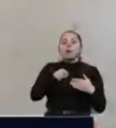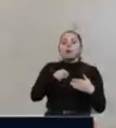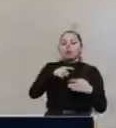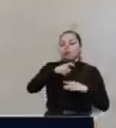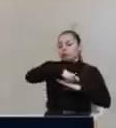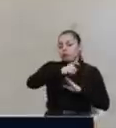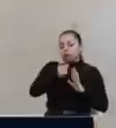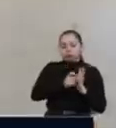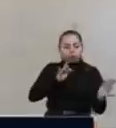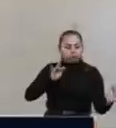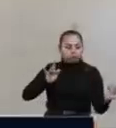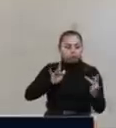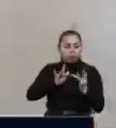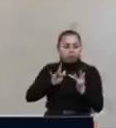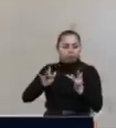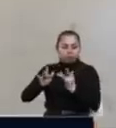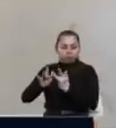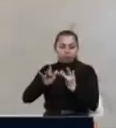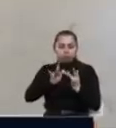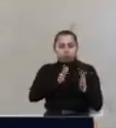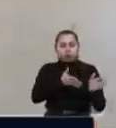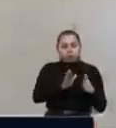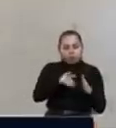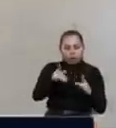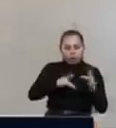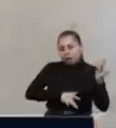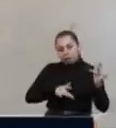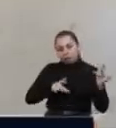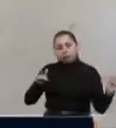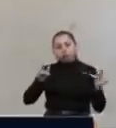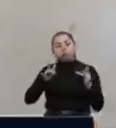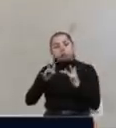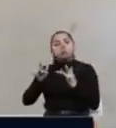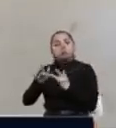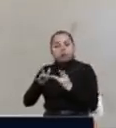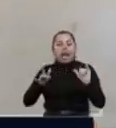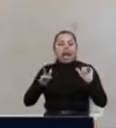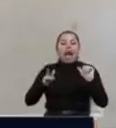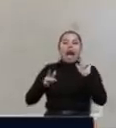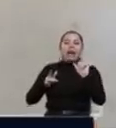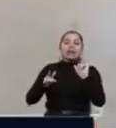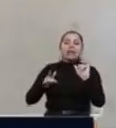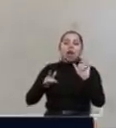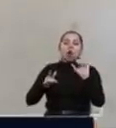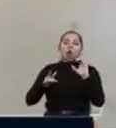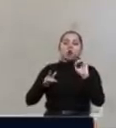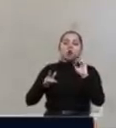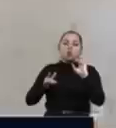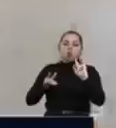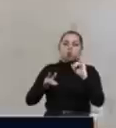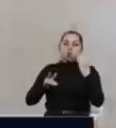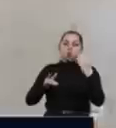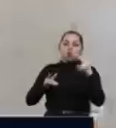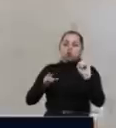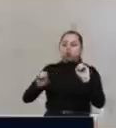absoluta coincidencia entre esos planes, el Ayacucho y el San Mateo, y esta política.